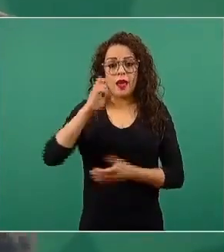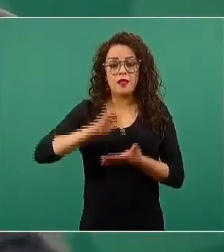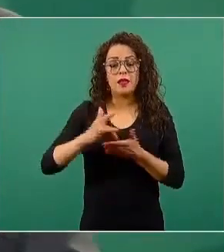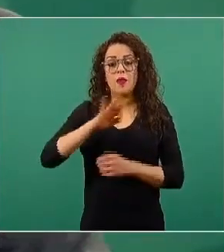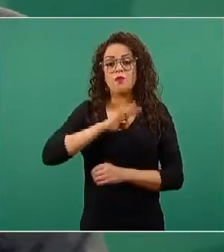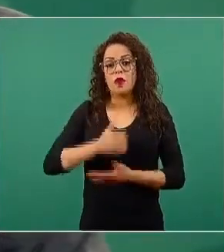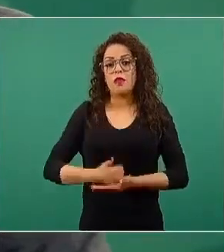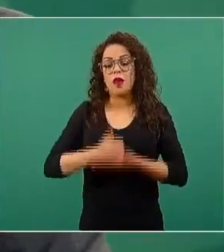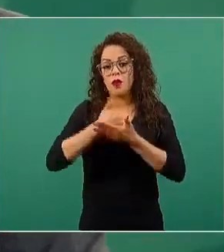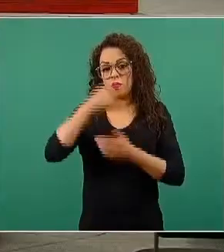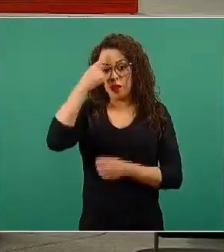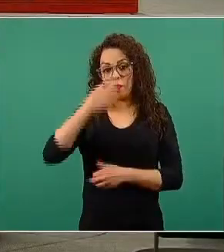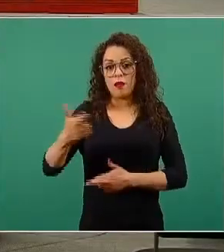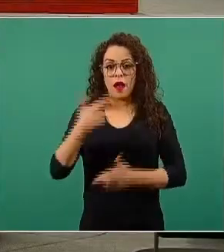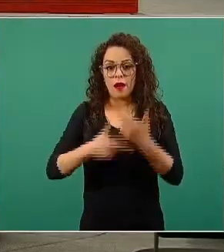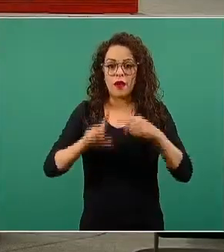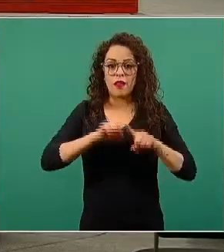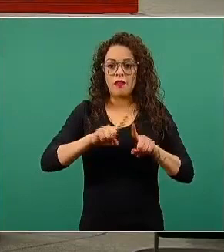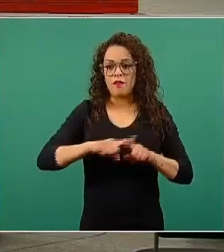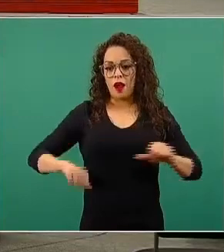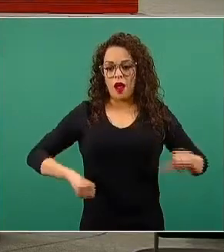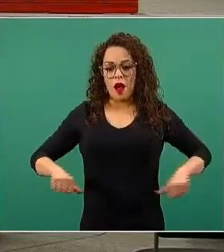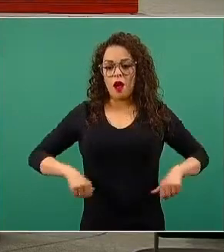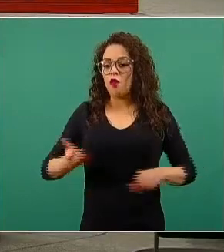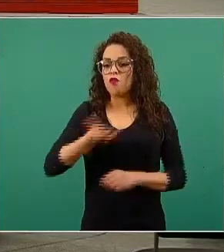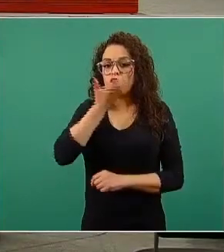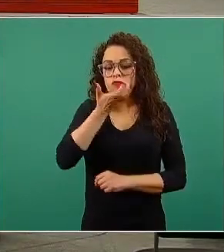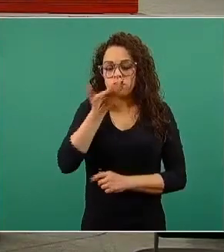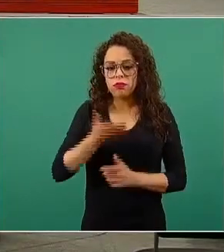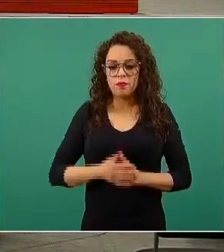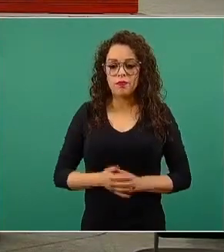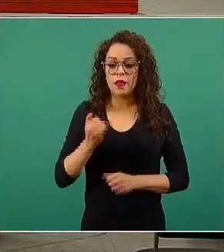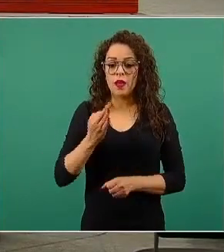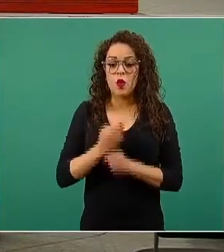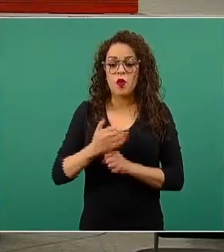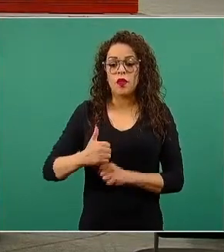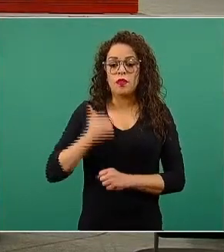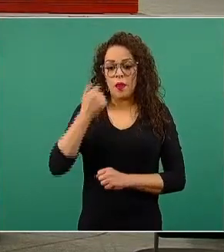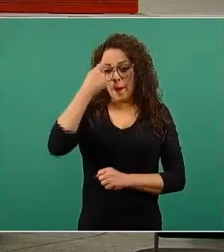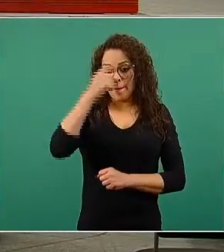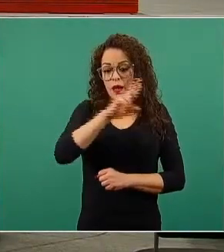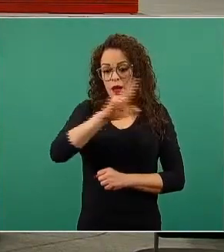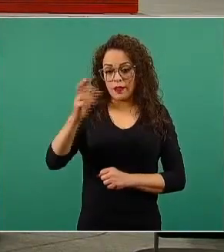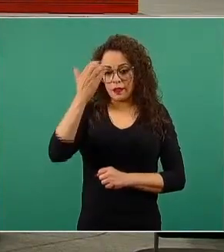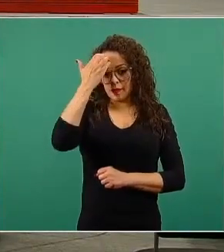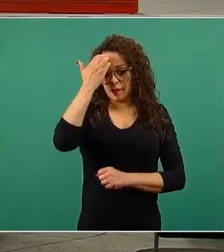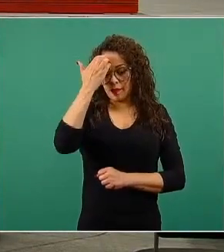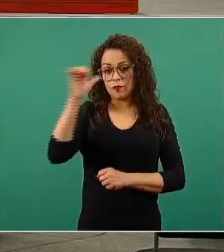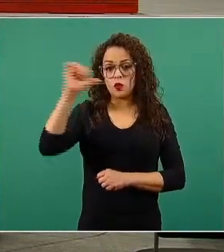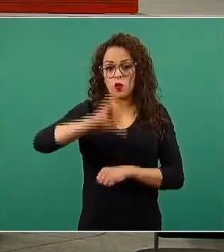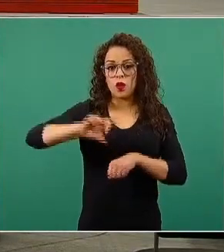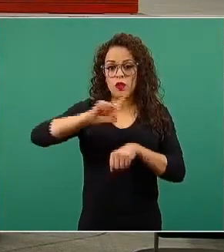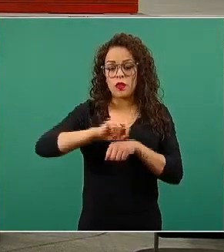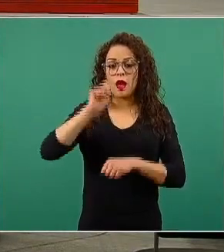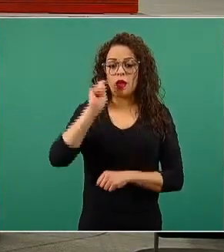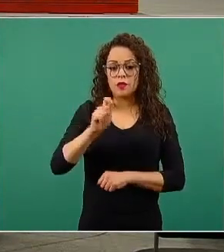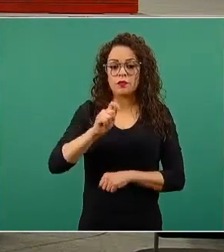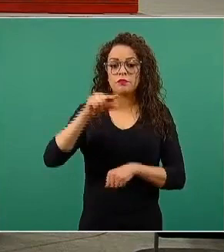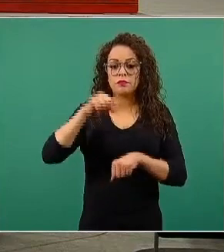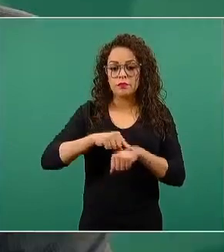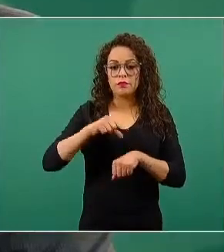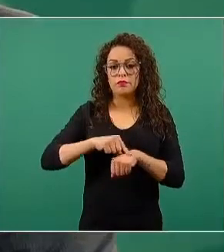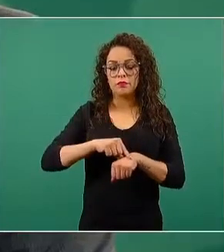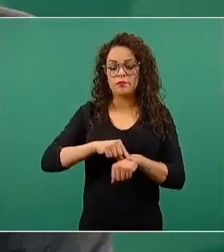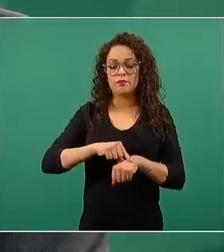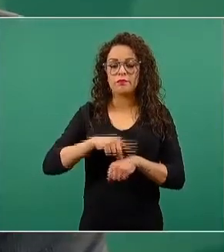permitir retomar muchas actividades. Y bueno, pues también aprovecho el espacio para hacer un reconocimiento. Hoy es el Día de Médicas y Médicos